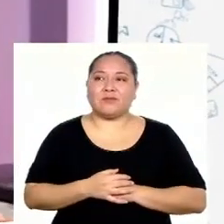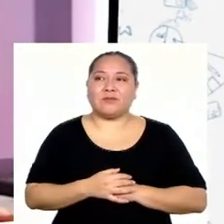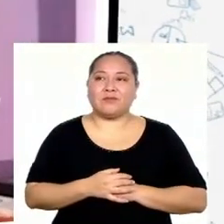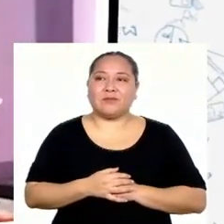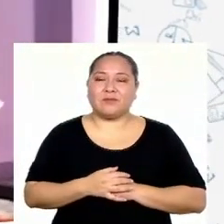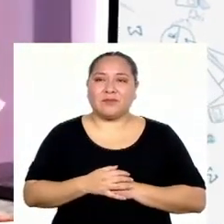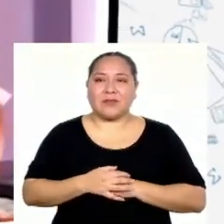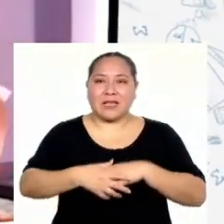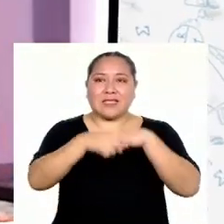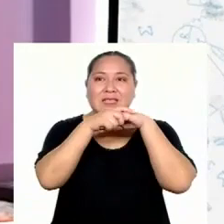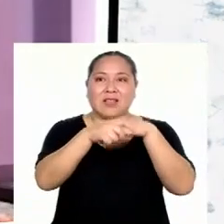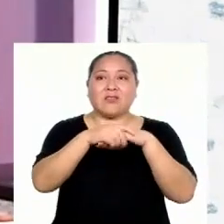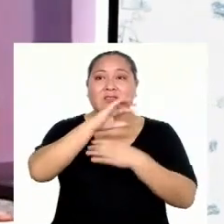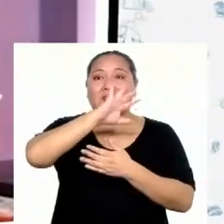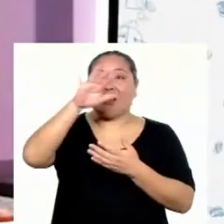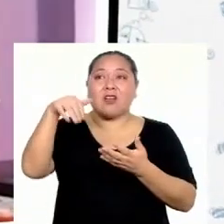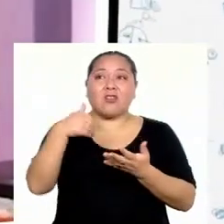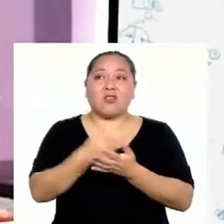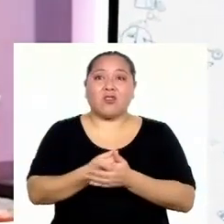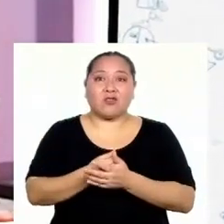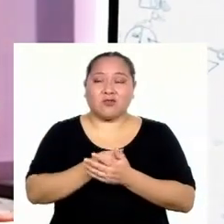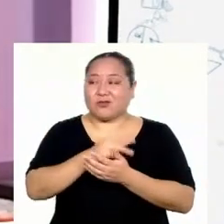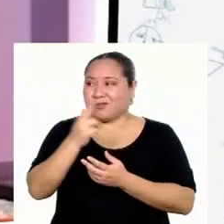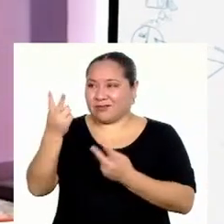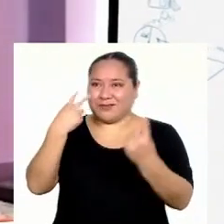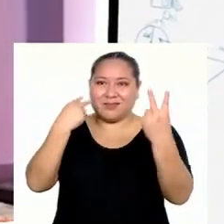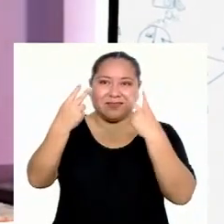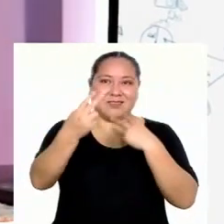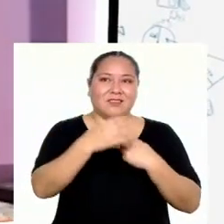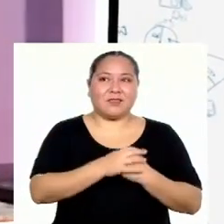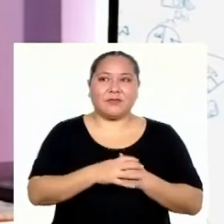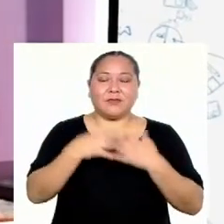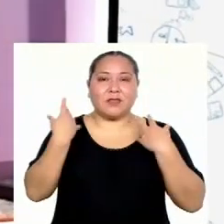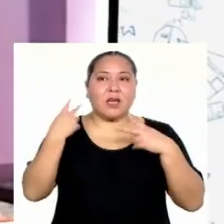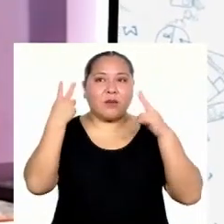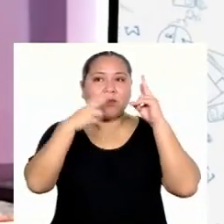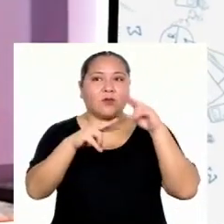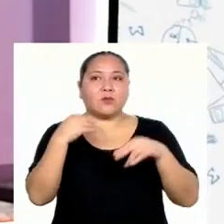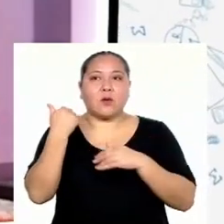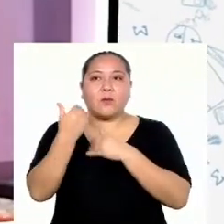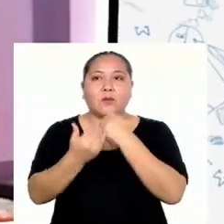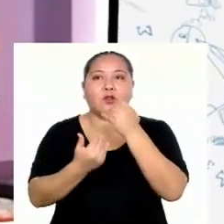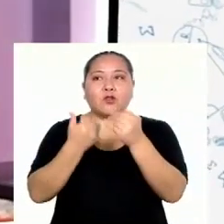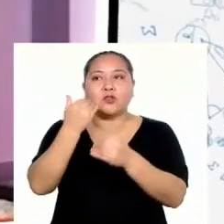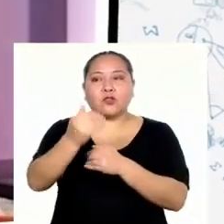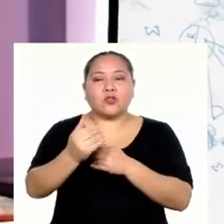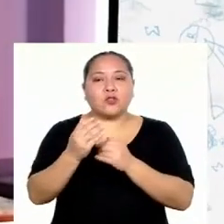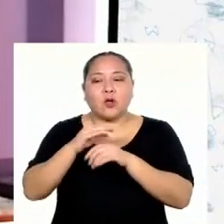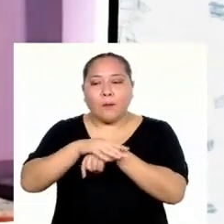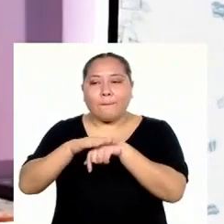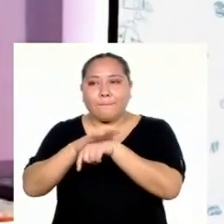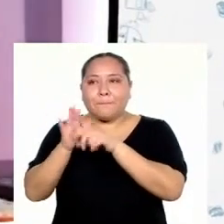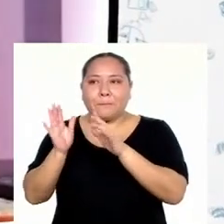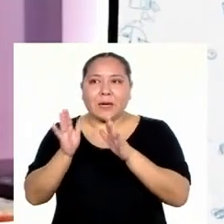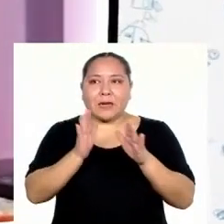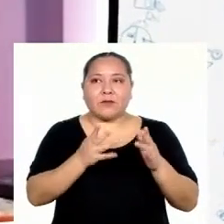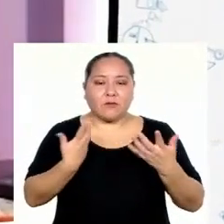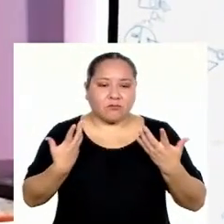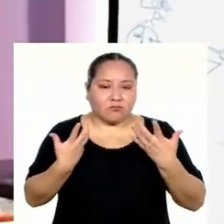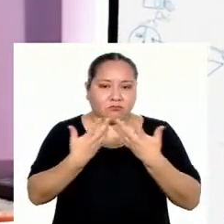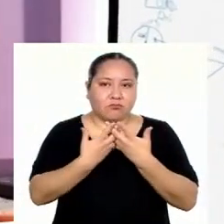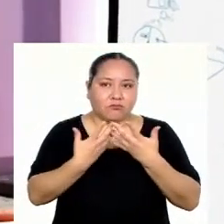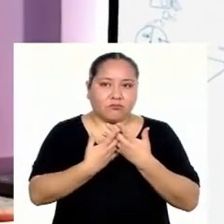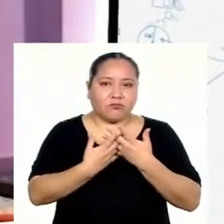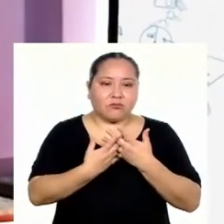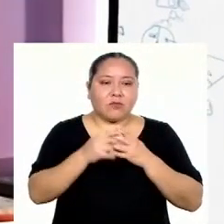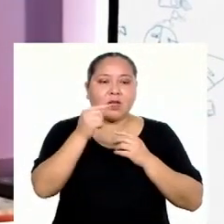Saludos a todas y a todos los que nos están viendo. Hemos visto el proceso de planificación que se ajusta al